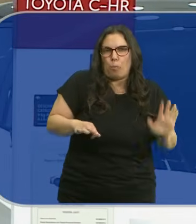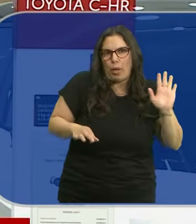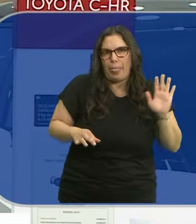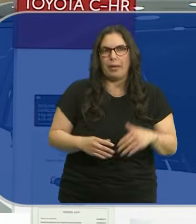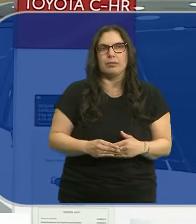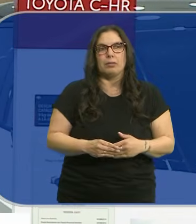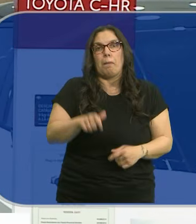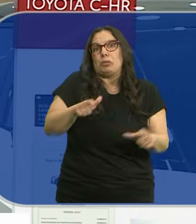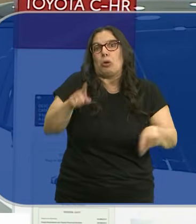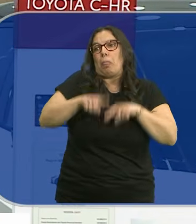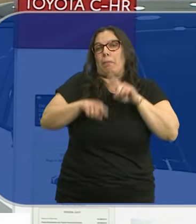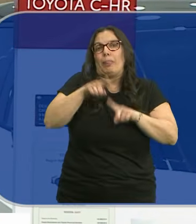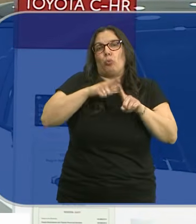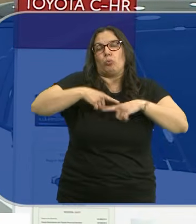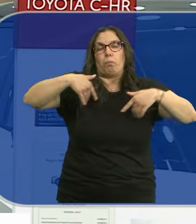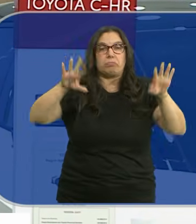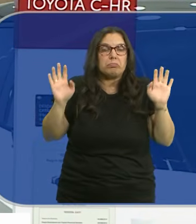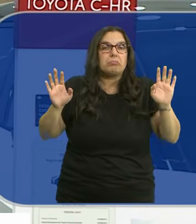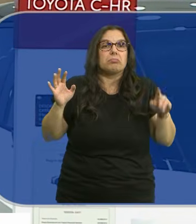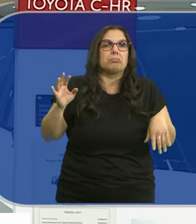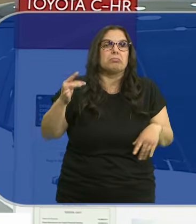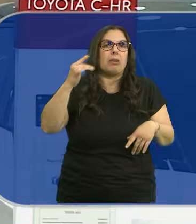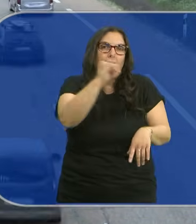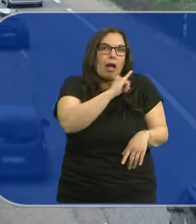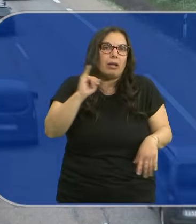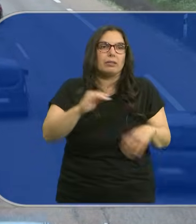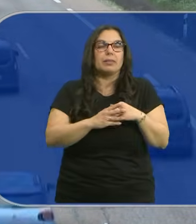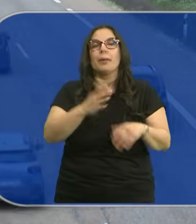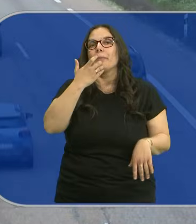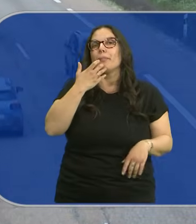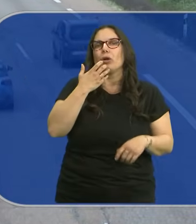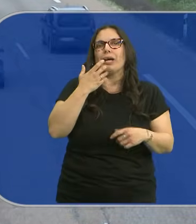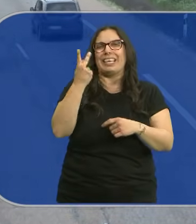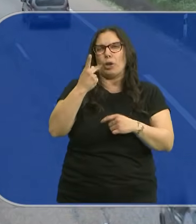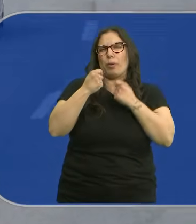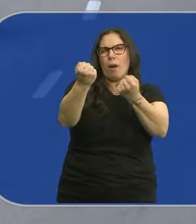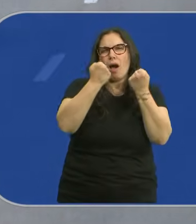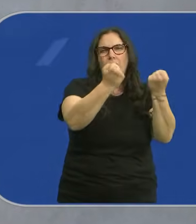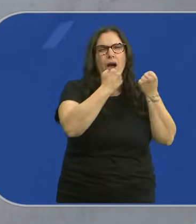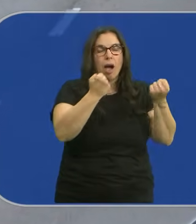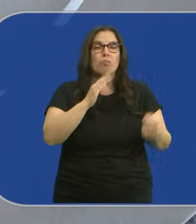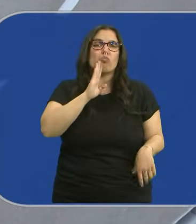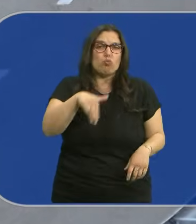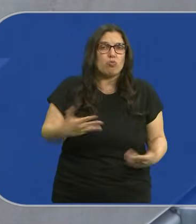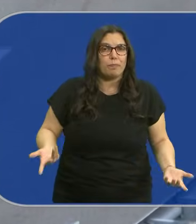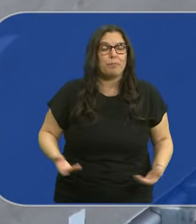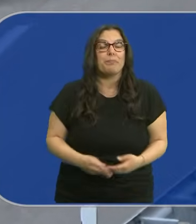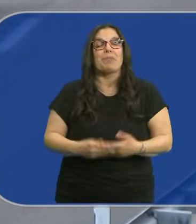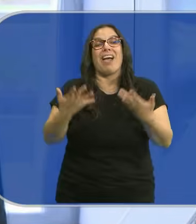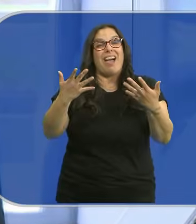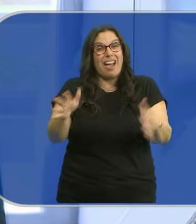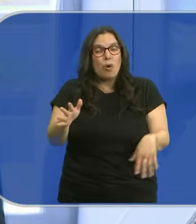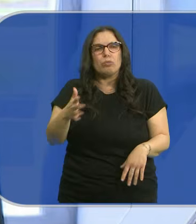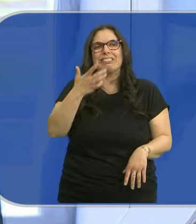perfectamente. Hay gente para todo y usos para todo, con lo cual, bueno, pues sigue existiendo. Porque para quien hace muchos kilómetros sigue siendo una buena opción. Aún